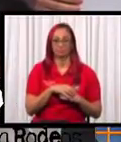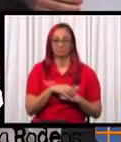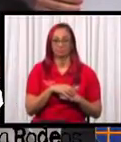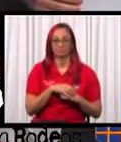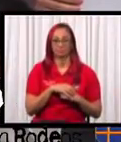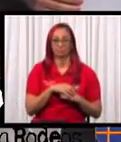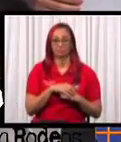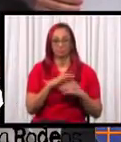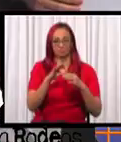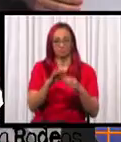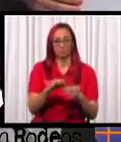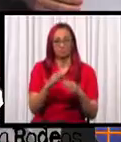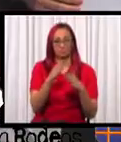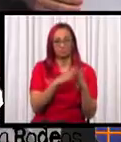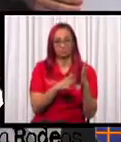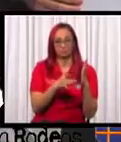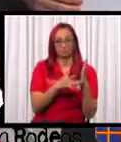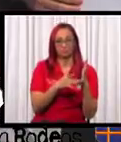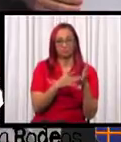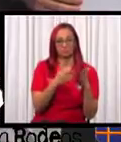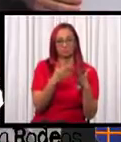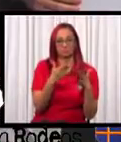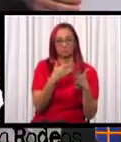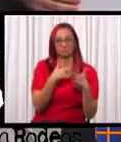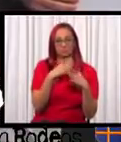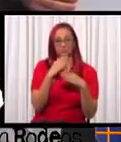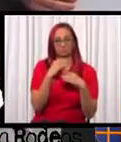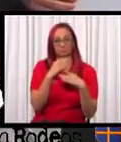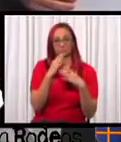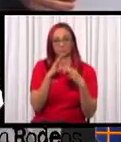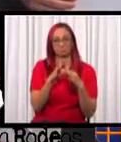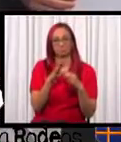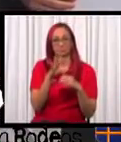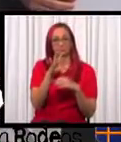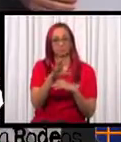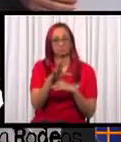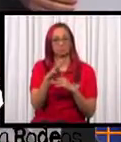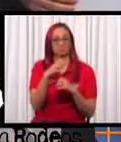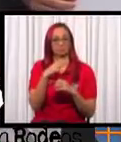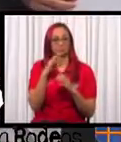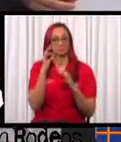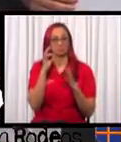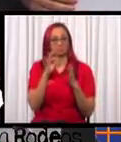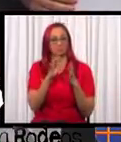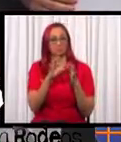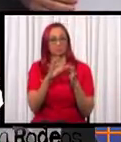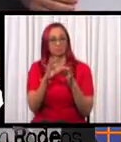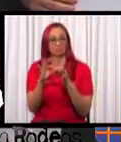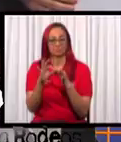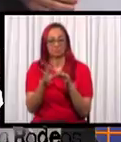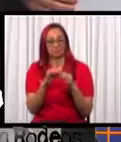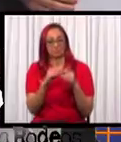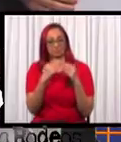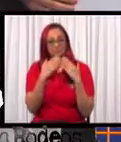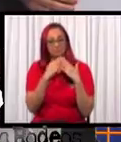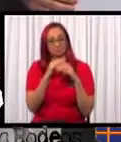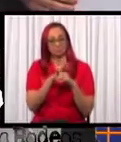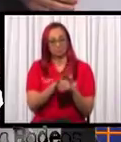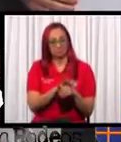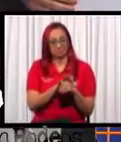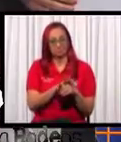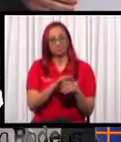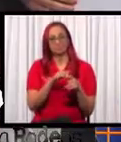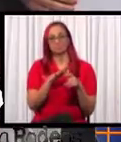parte técnica, y cuando usted tenga los datos técnicos de su propia finca, agarren, presionen al INS, presionen al